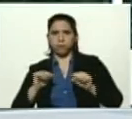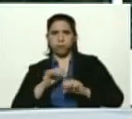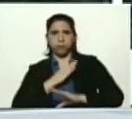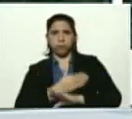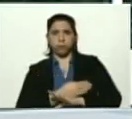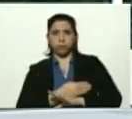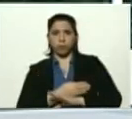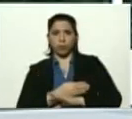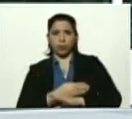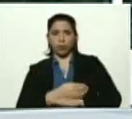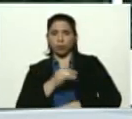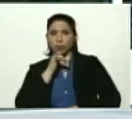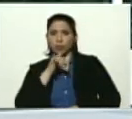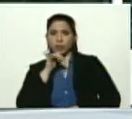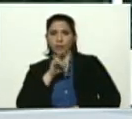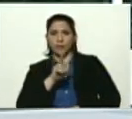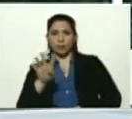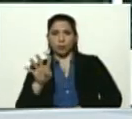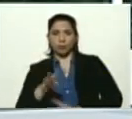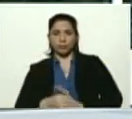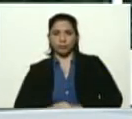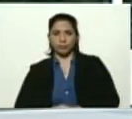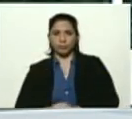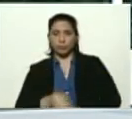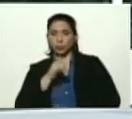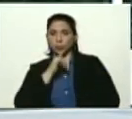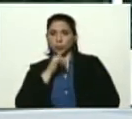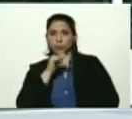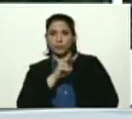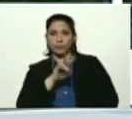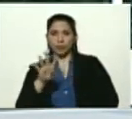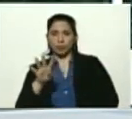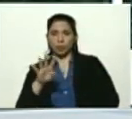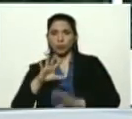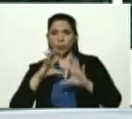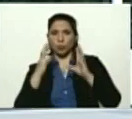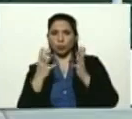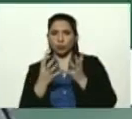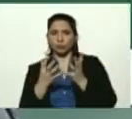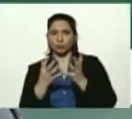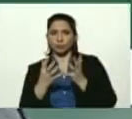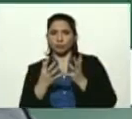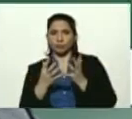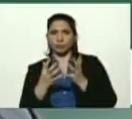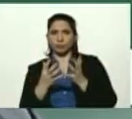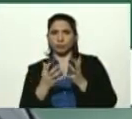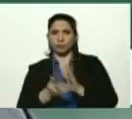Noticias 24. Noticias 24 Mundo.